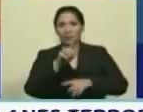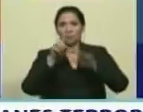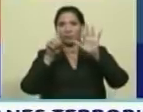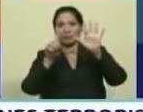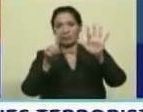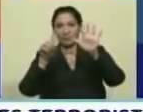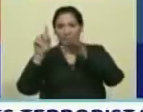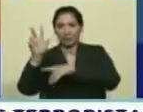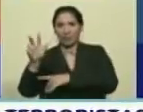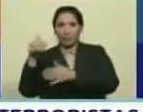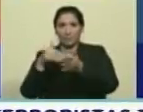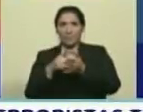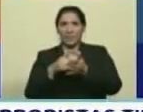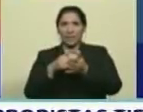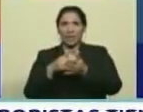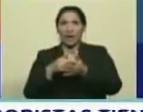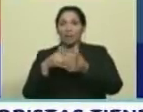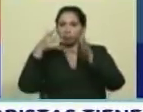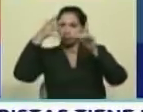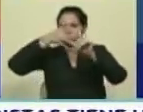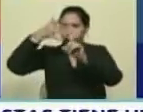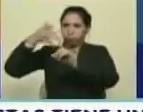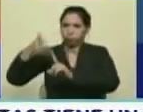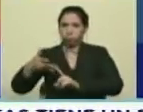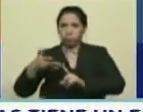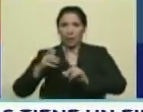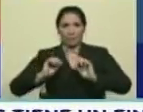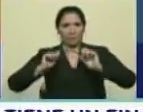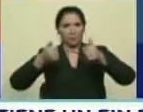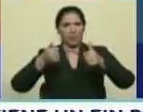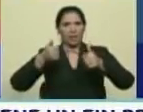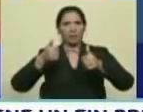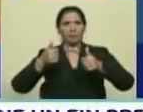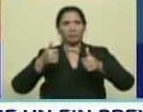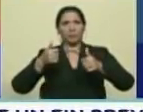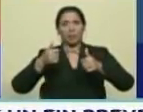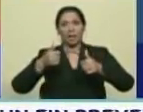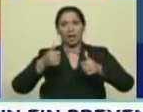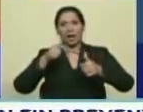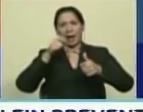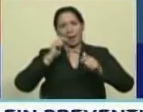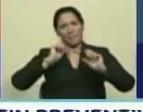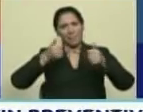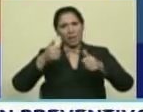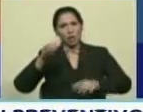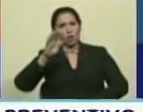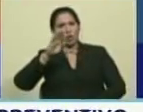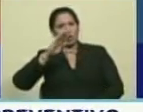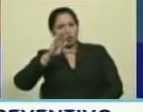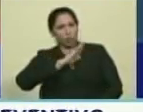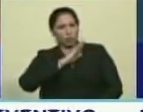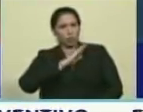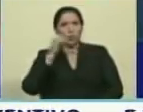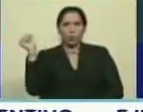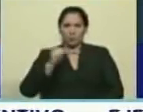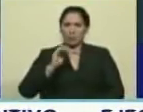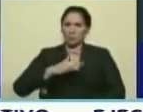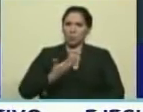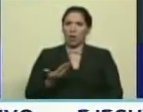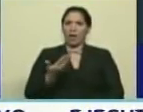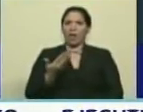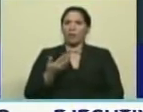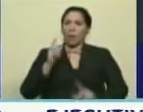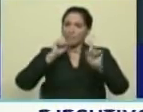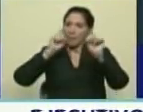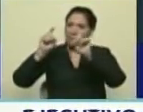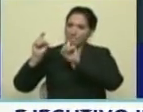4.163.767 de alfabetizados en la región con el método Yo Sí Puedo, los 3 países del ALBA TSP declarados territorios